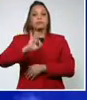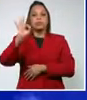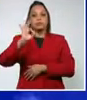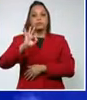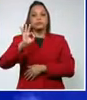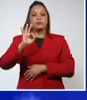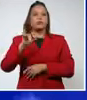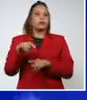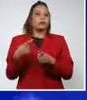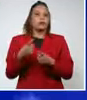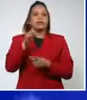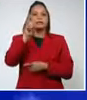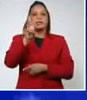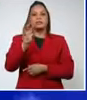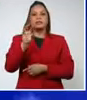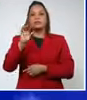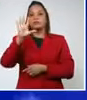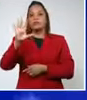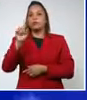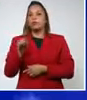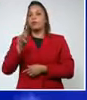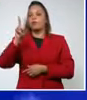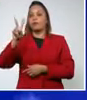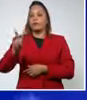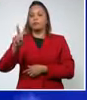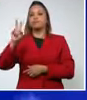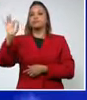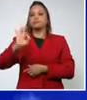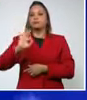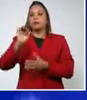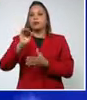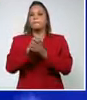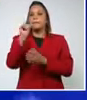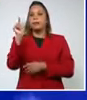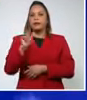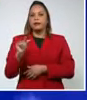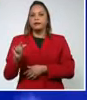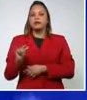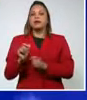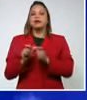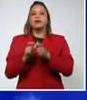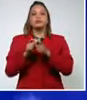a 305,2, Mayabeque la incrementa a